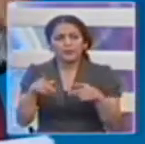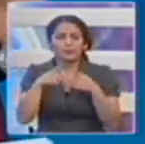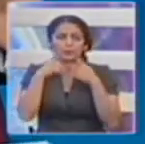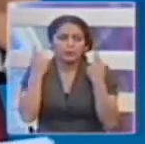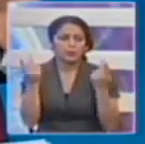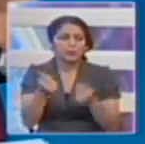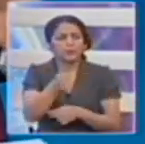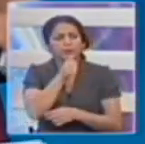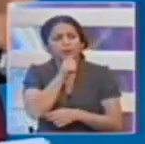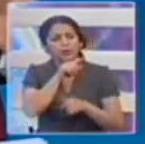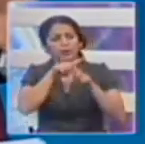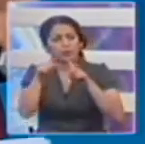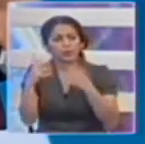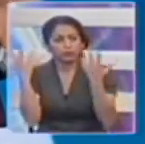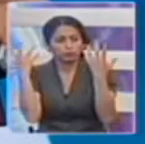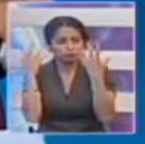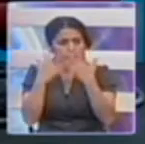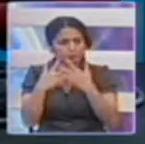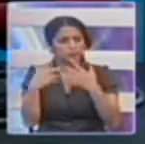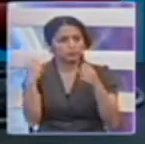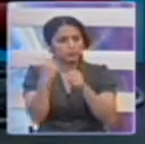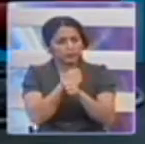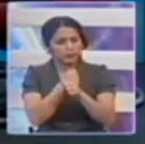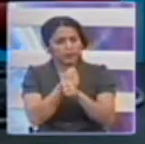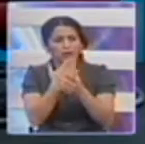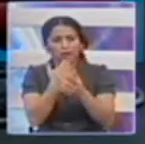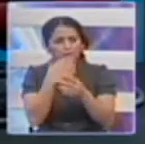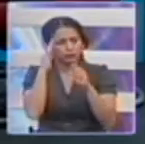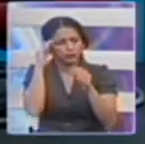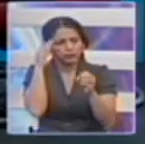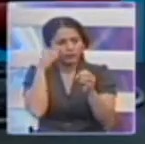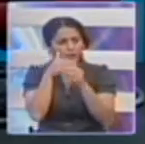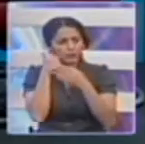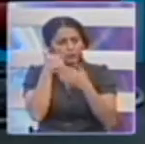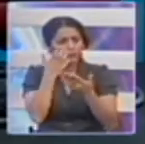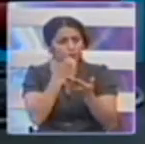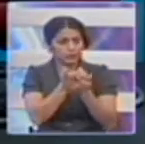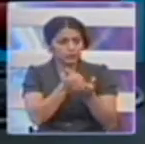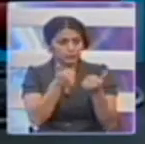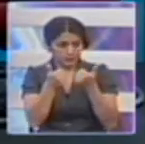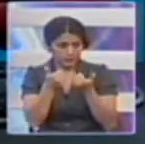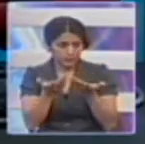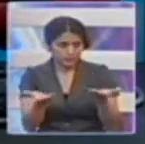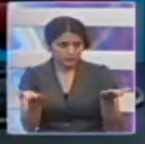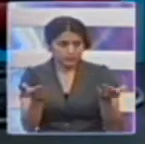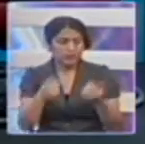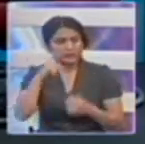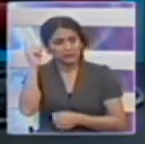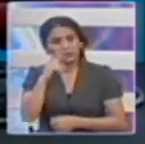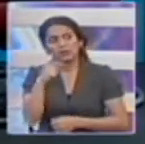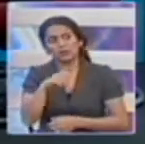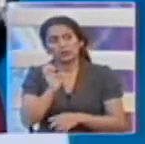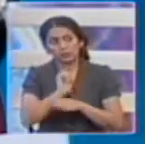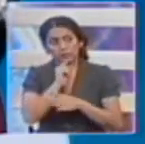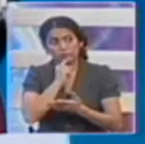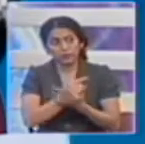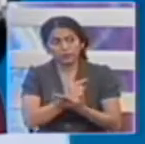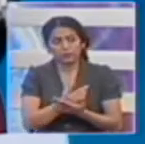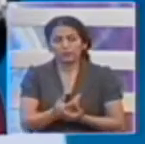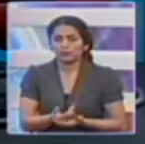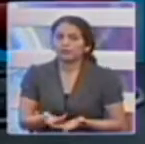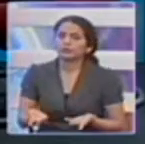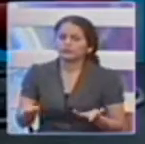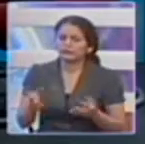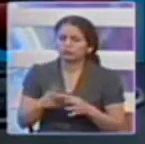privado? Aquí lo decía el candidato asambleísta, quien fue empresario, Henry Cronfield. Yo creo que eso también es fundamental, ir consolidando eso, ¿no? Eso